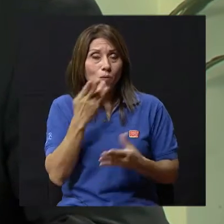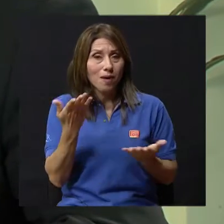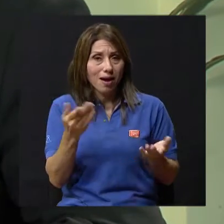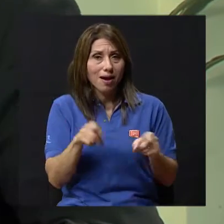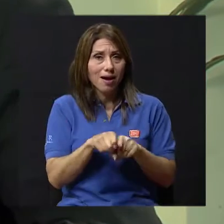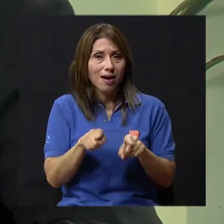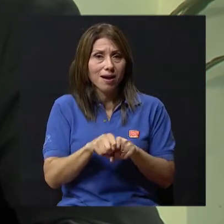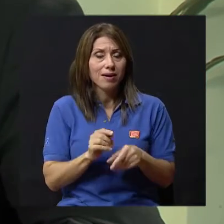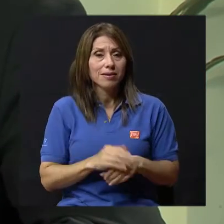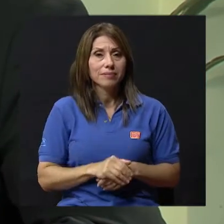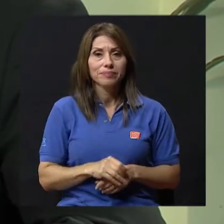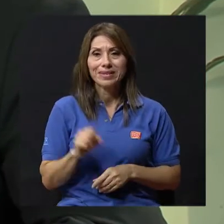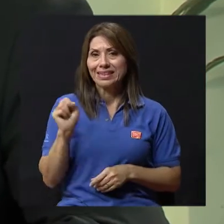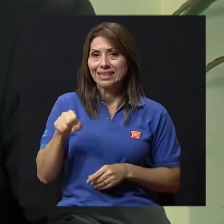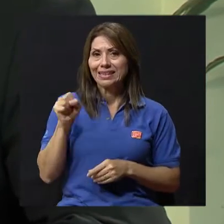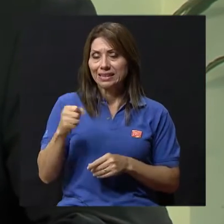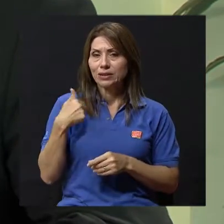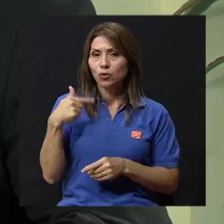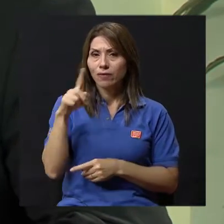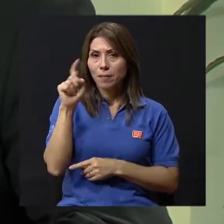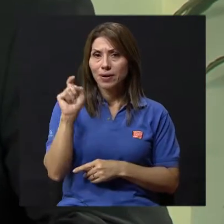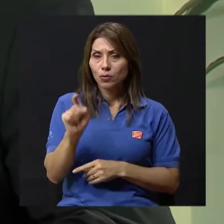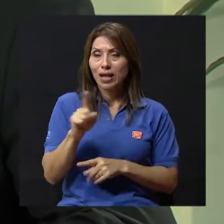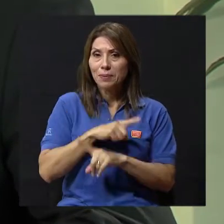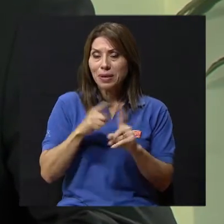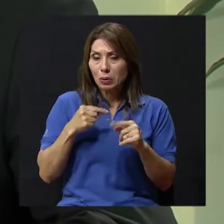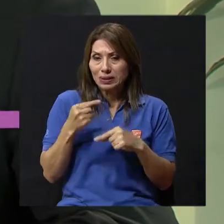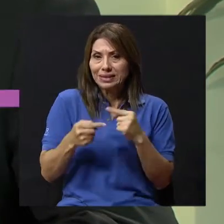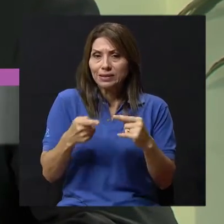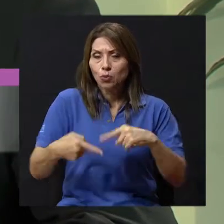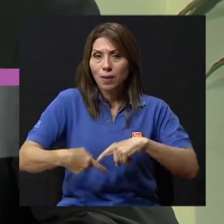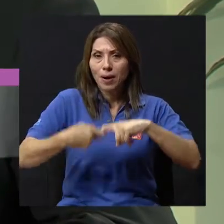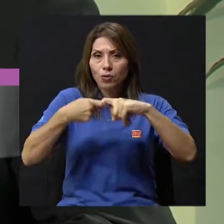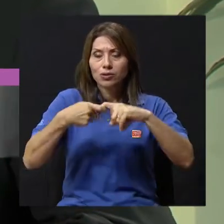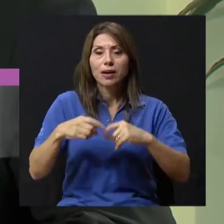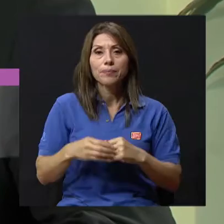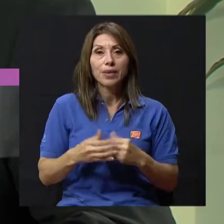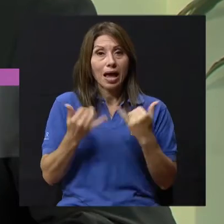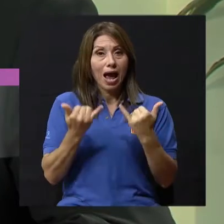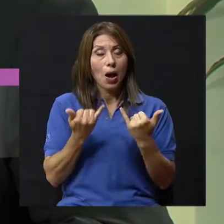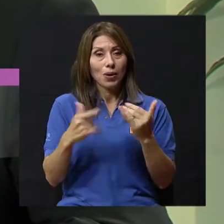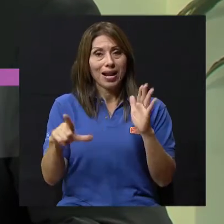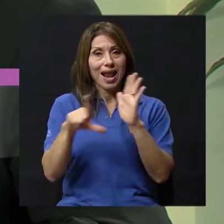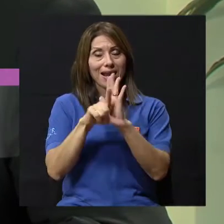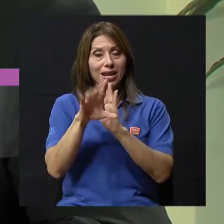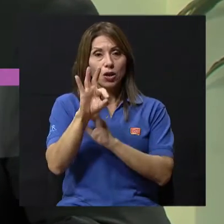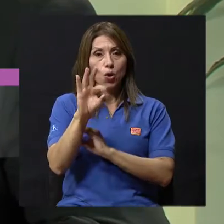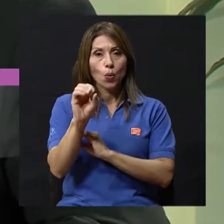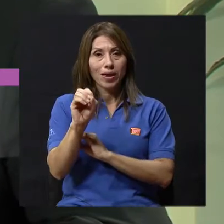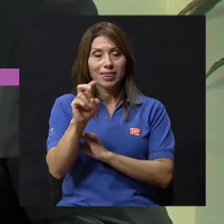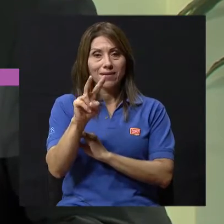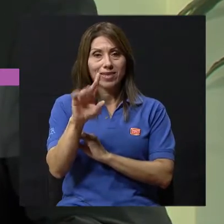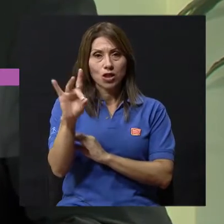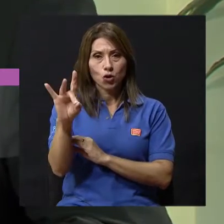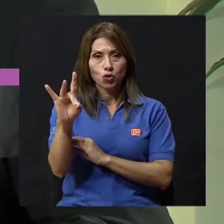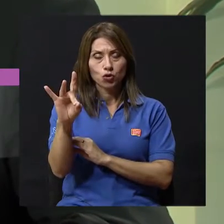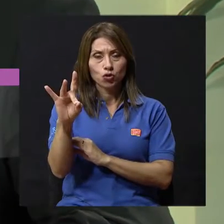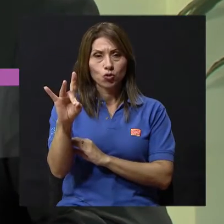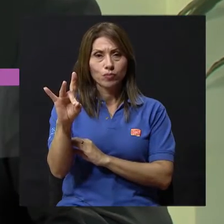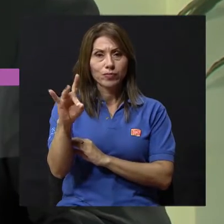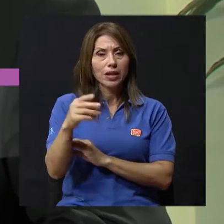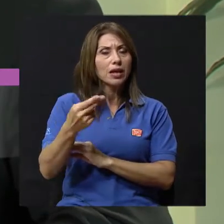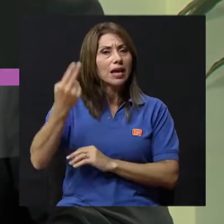que vamos a una pausa. A raíz de la implementación de la ley 9028, pues